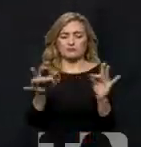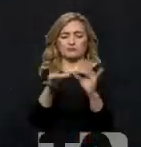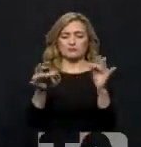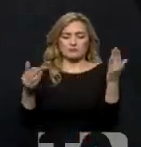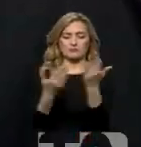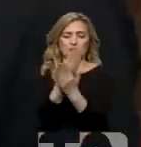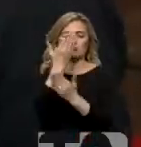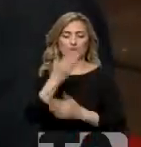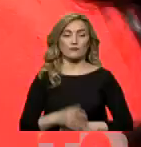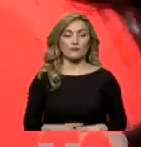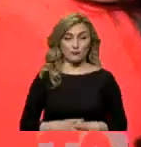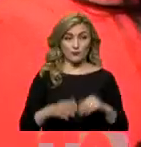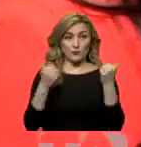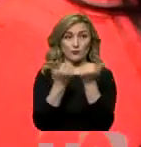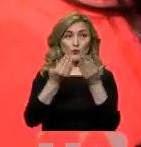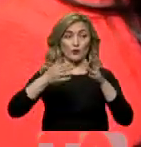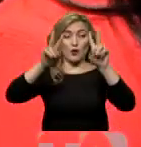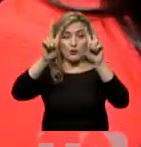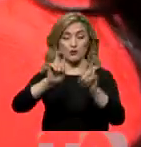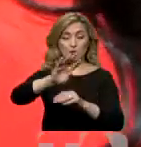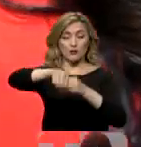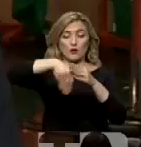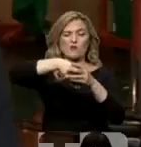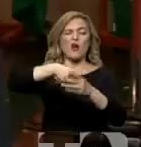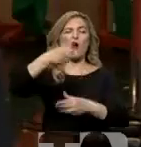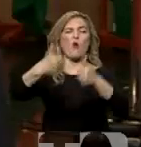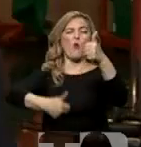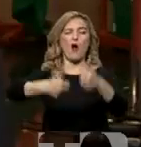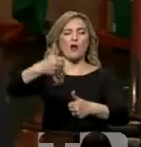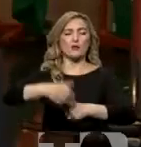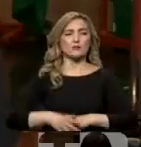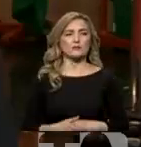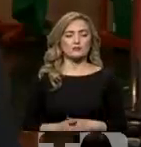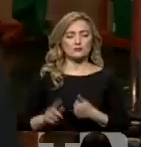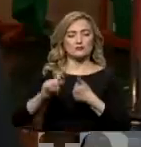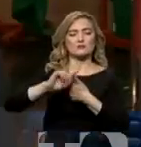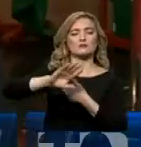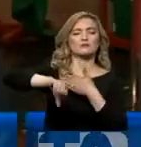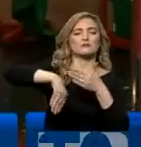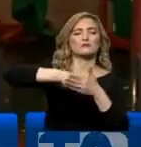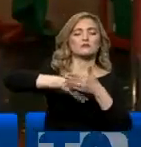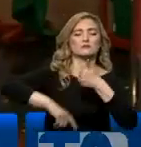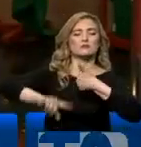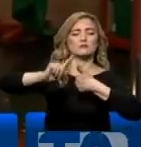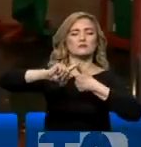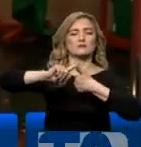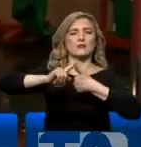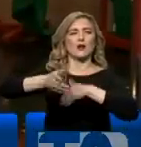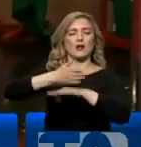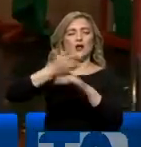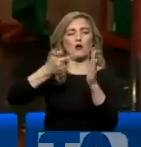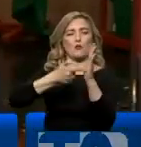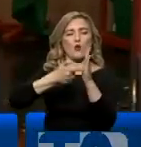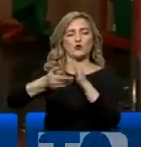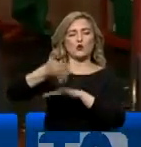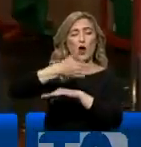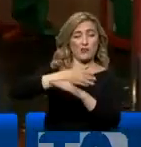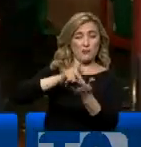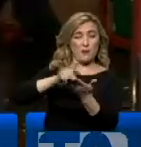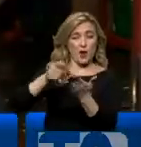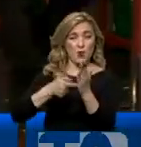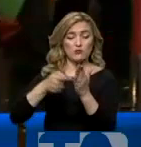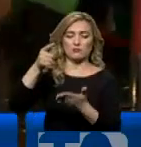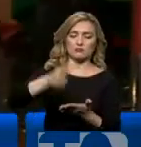Los asambleístas dicen qué temas deberían incorporarse. Volverse a incluir la eliminación del anticipo al impuesto a la renta,